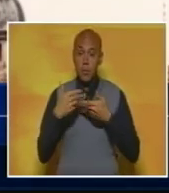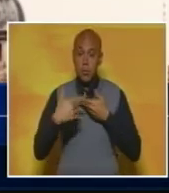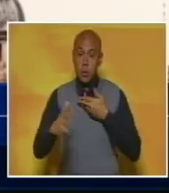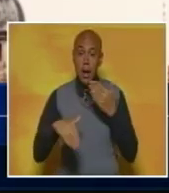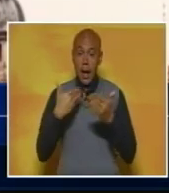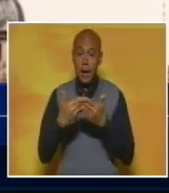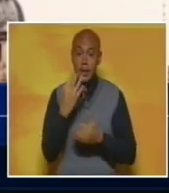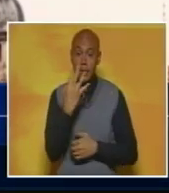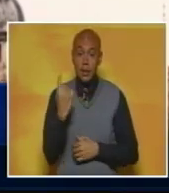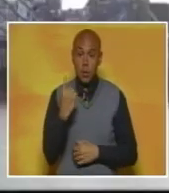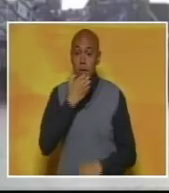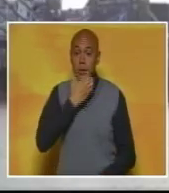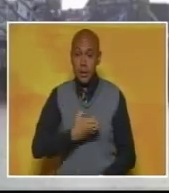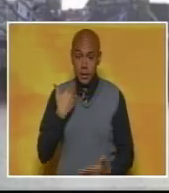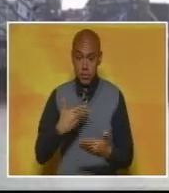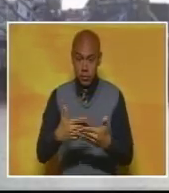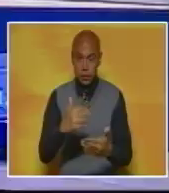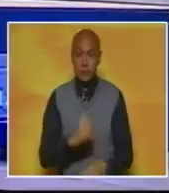el 31 de diciembre.